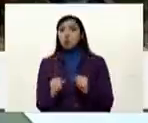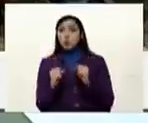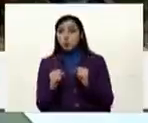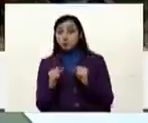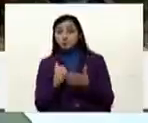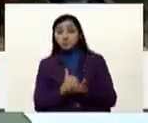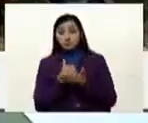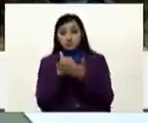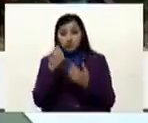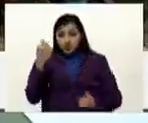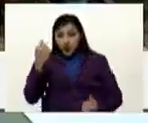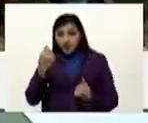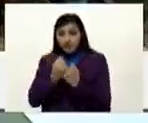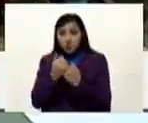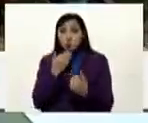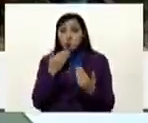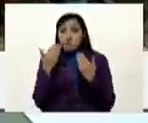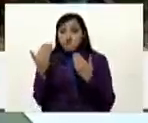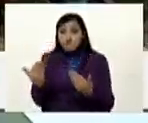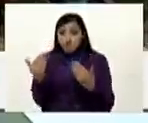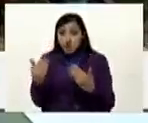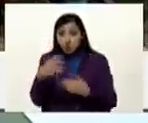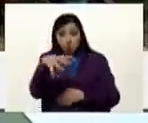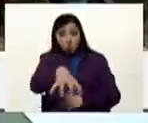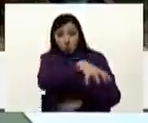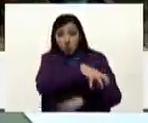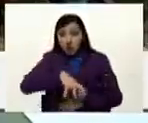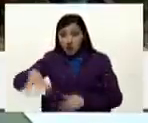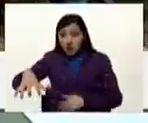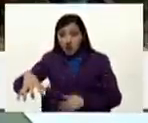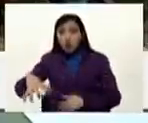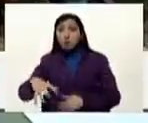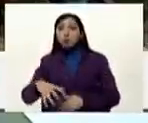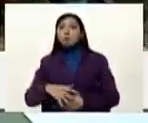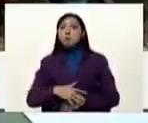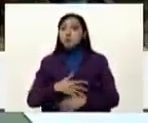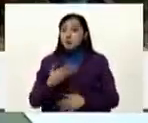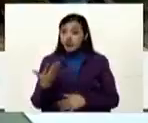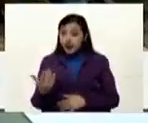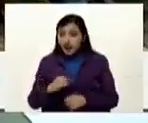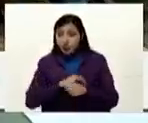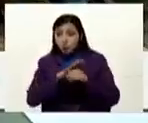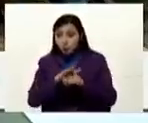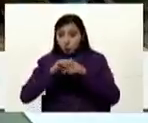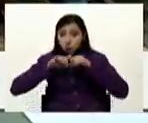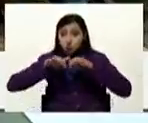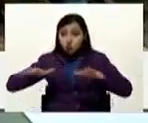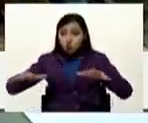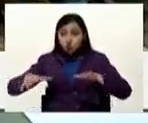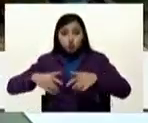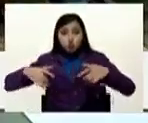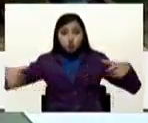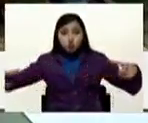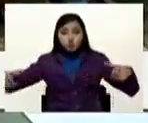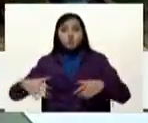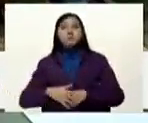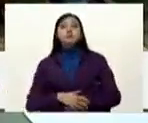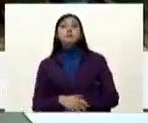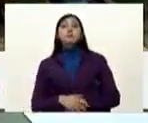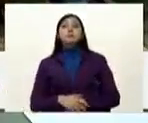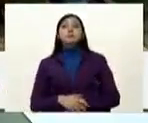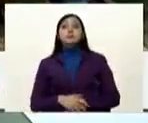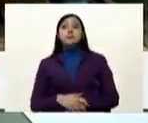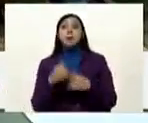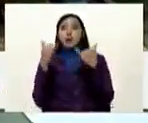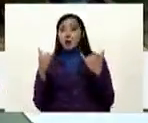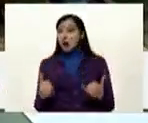y el apoyo que le pido en los estados donde la cosa está, los contagios multiplicándose. Ahora